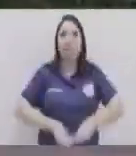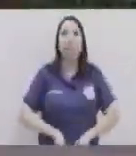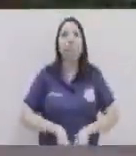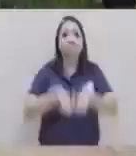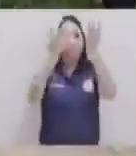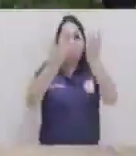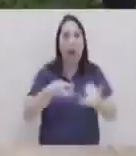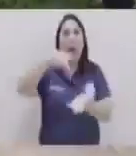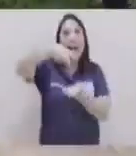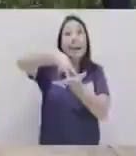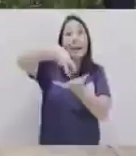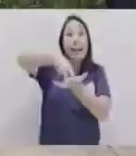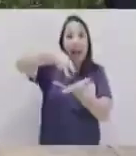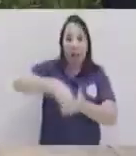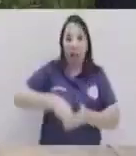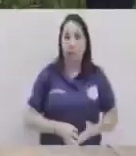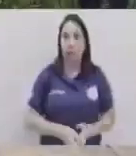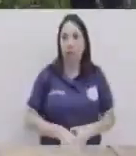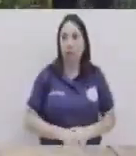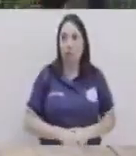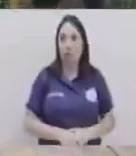el profesor.